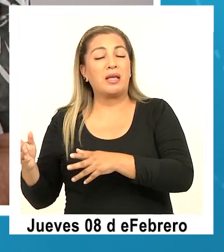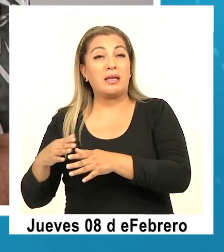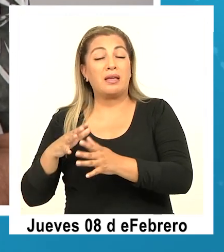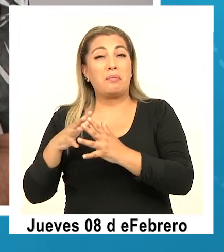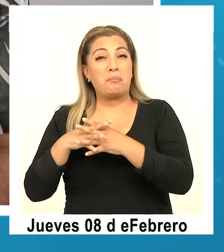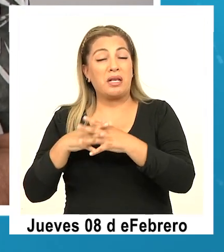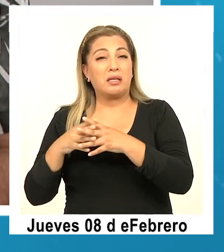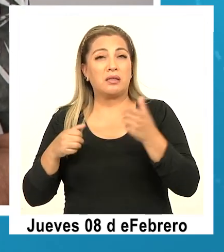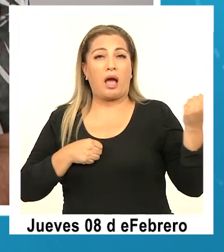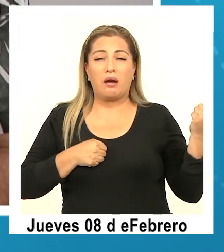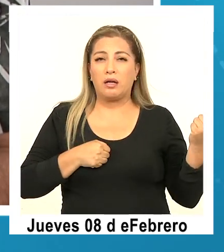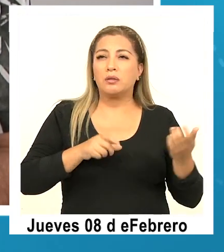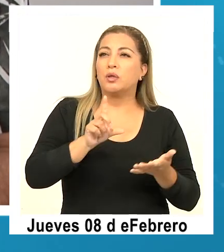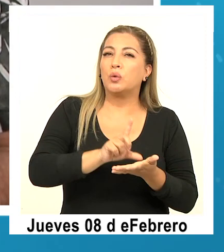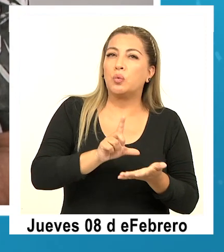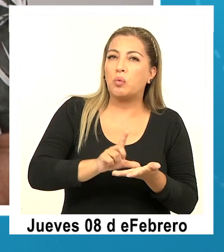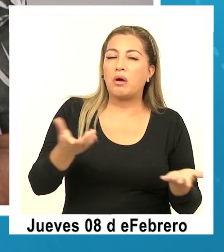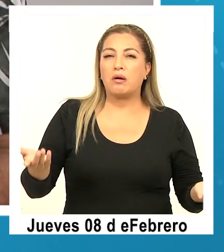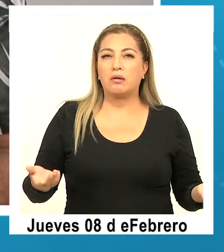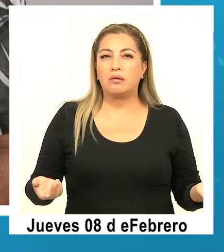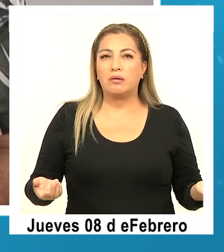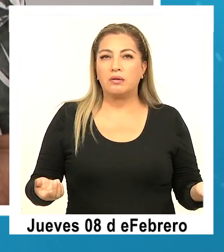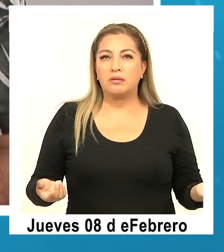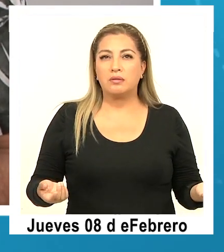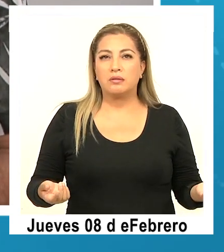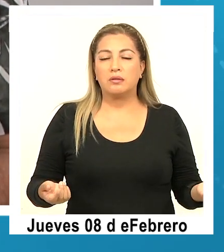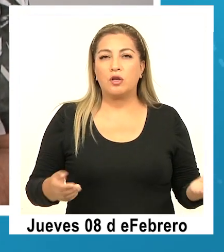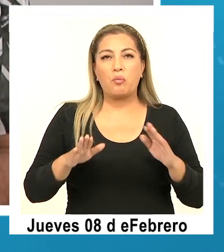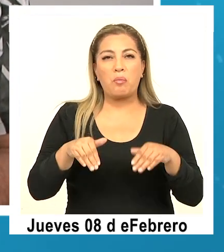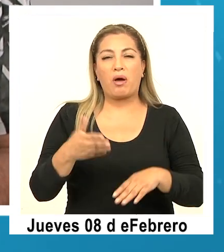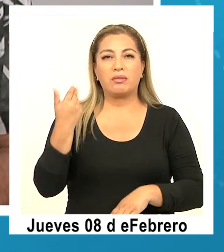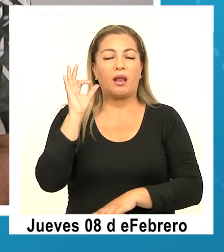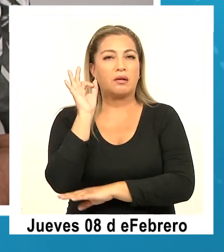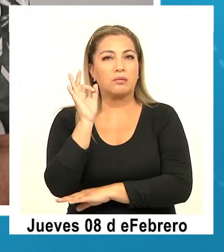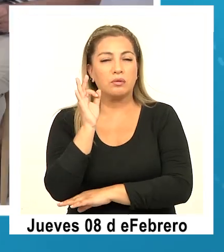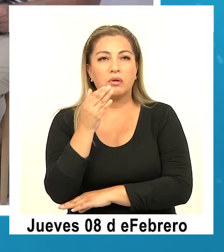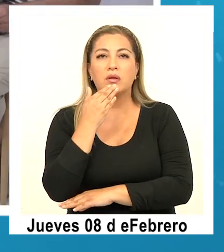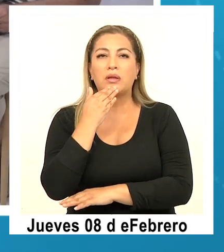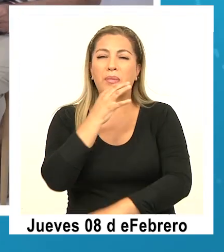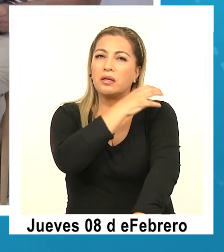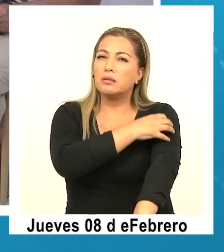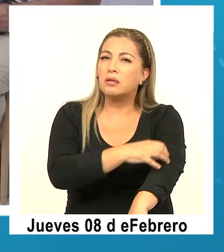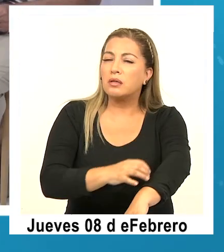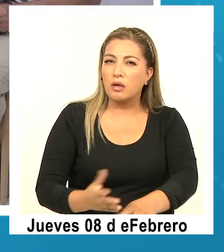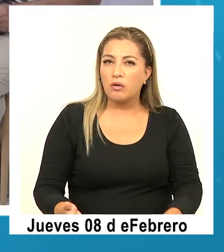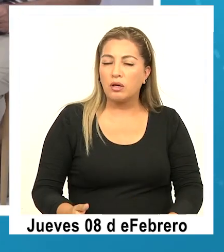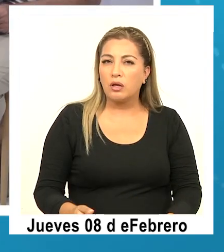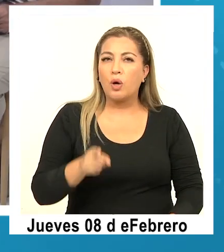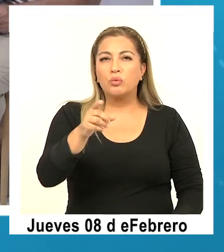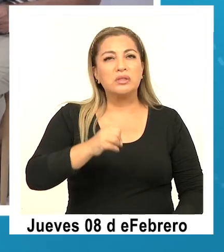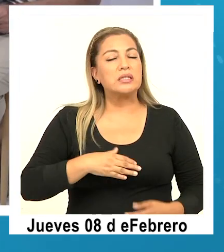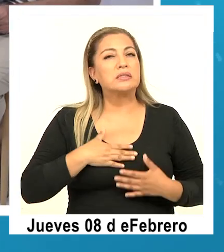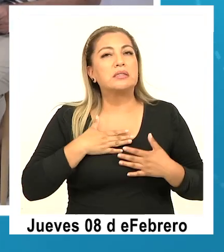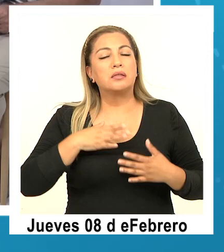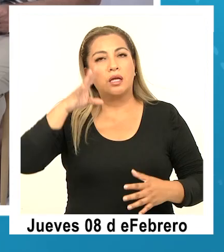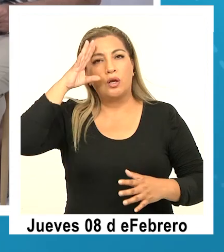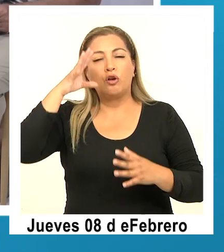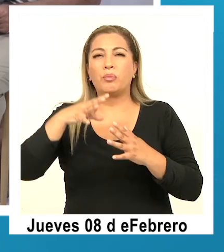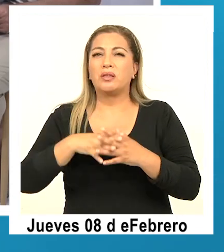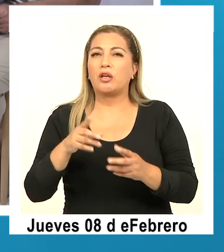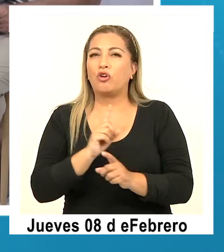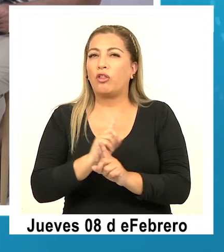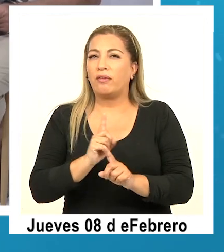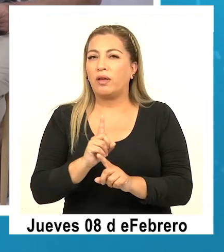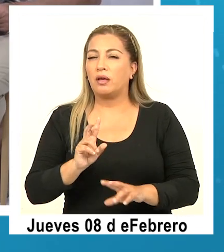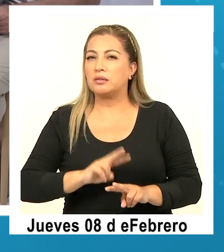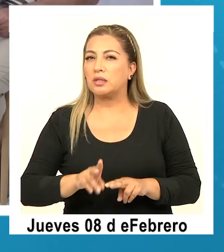sitios estratégicos, ¿cierto? A propósito de la reunión del COSENA el otro día, también en regiones, en fin, o siente usted que los militares no debieran estar en